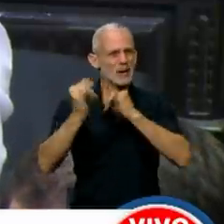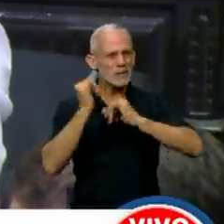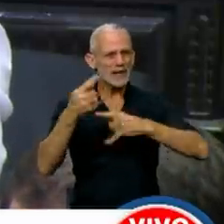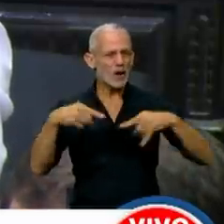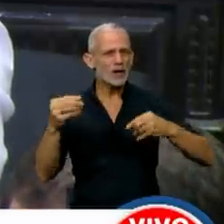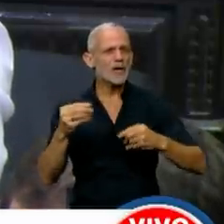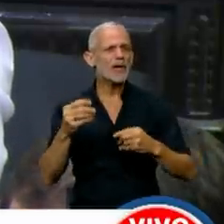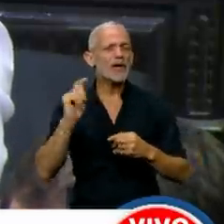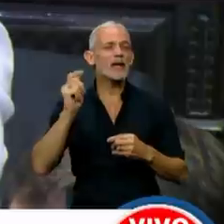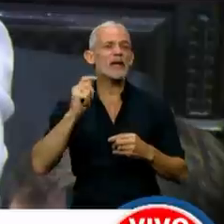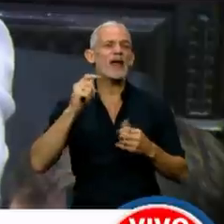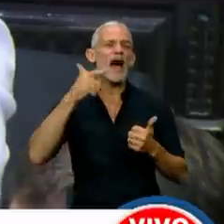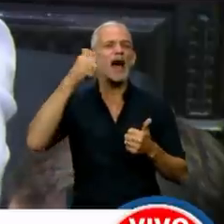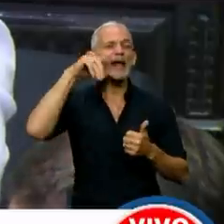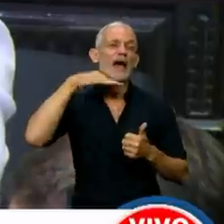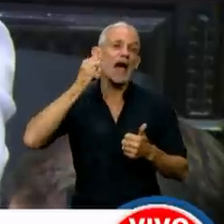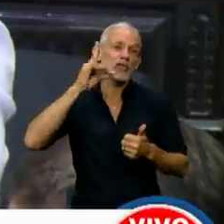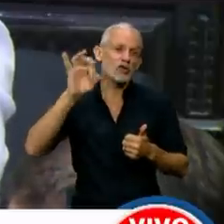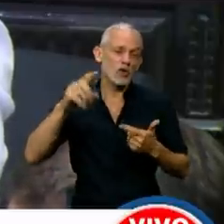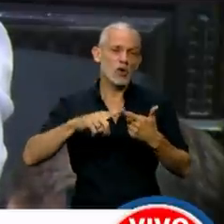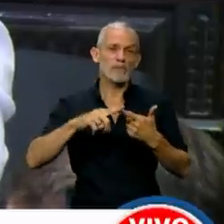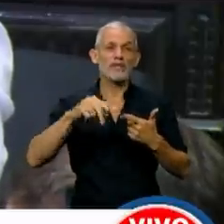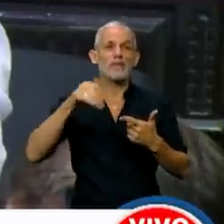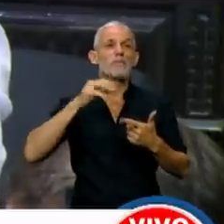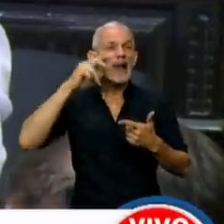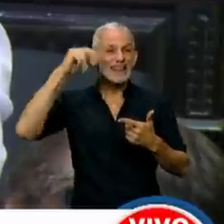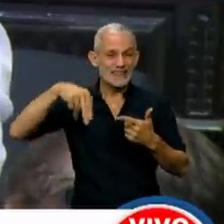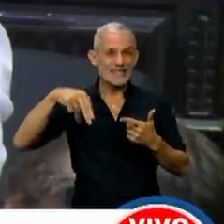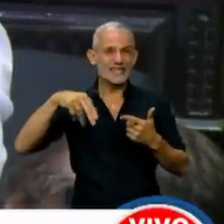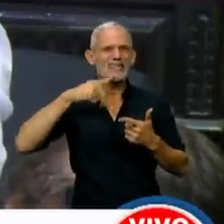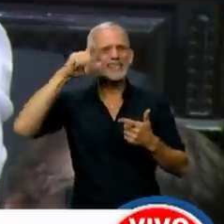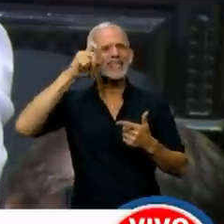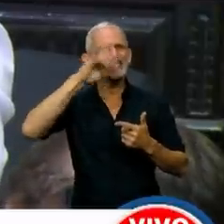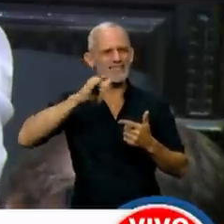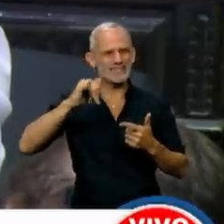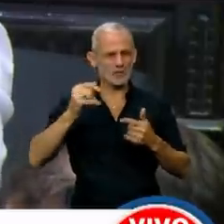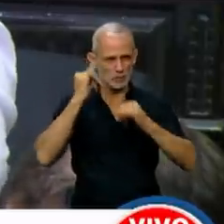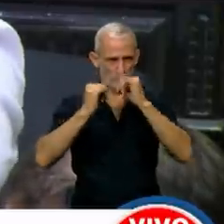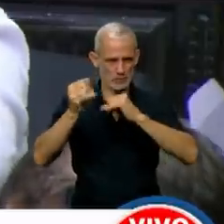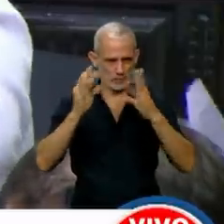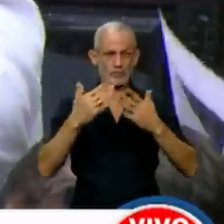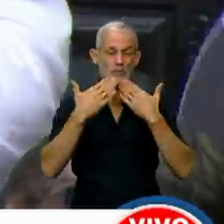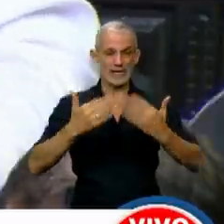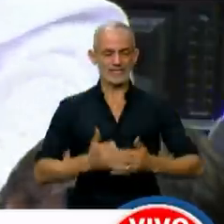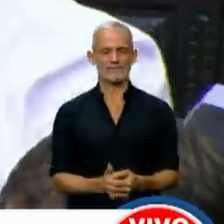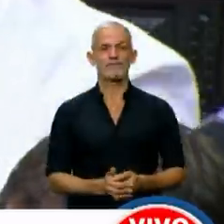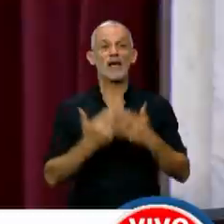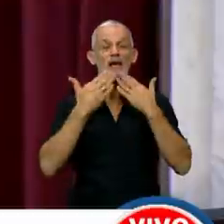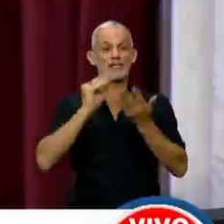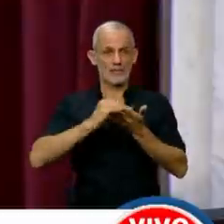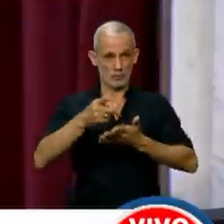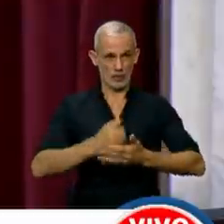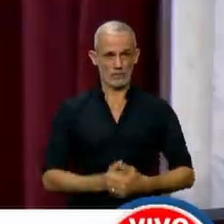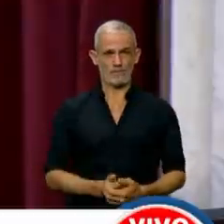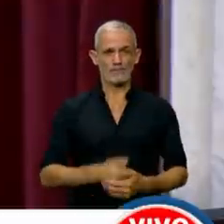muy bien alejandro i martín cuando arrancaron su argumentación muchas gracias gracias diputado